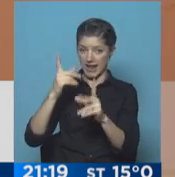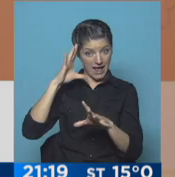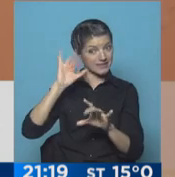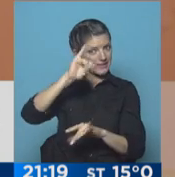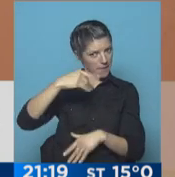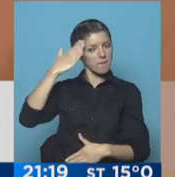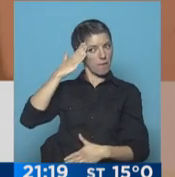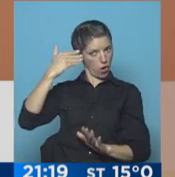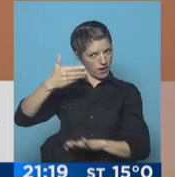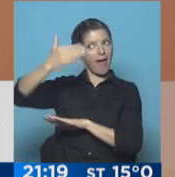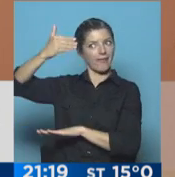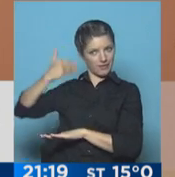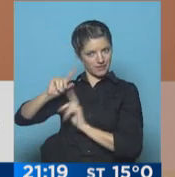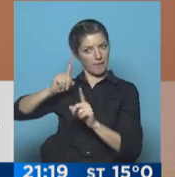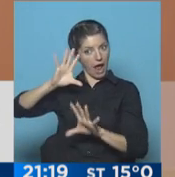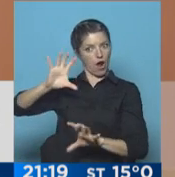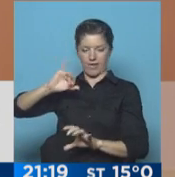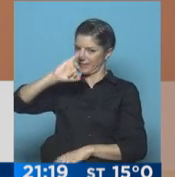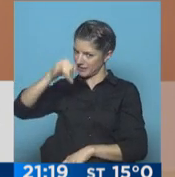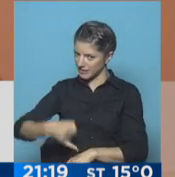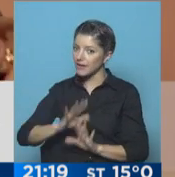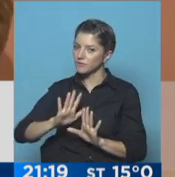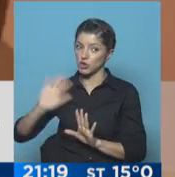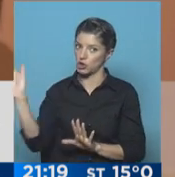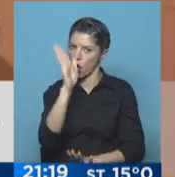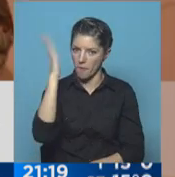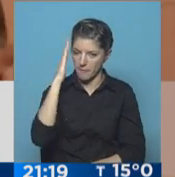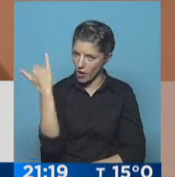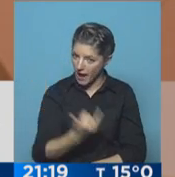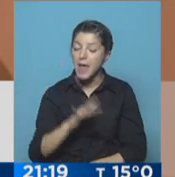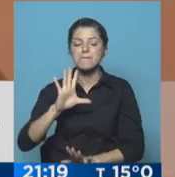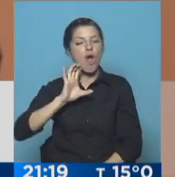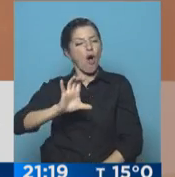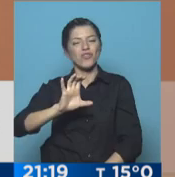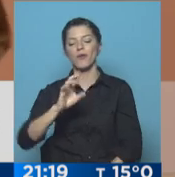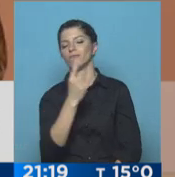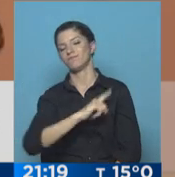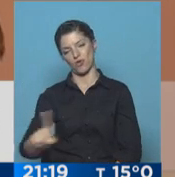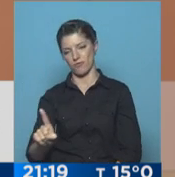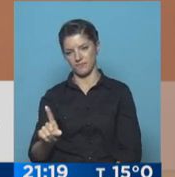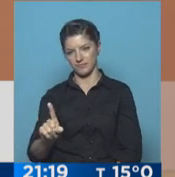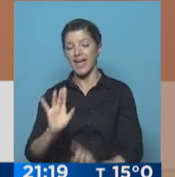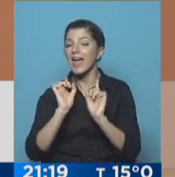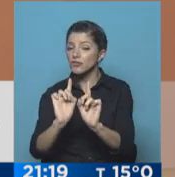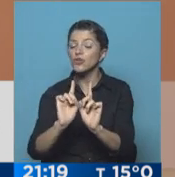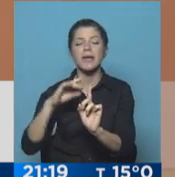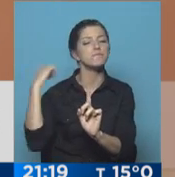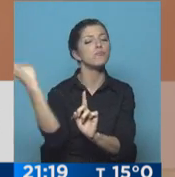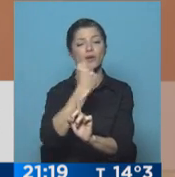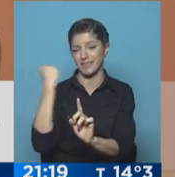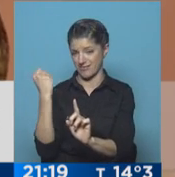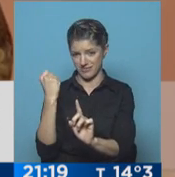memoria. Memoria tenemos todo, pero rencores no. Esto es importante,